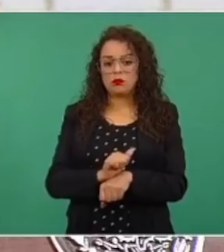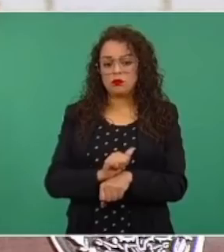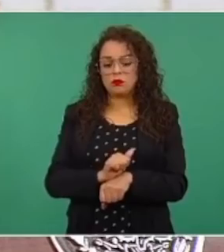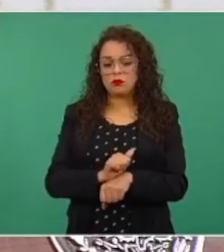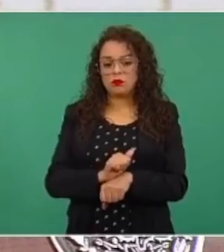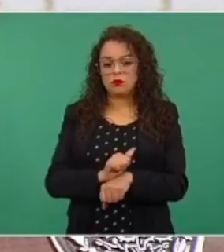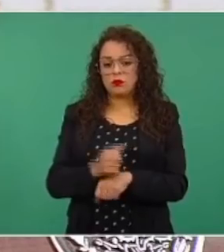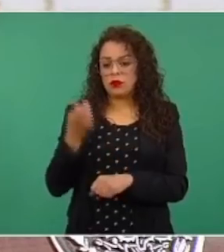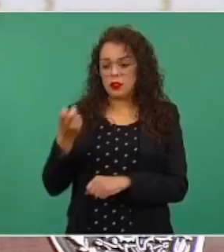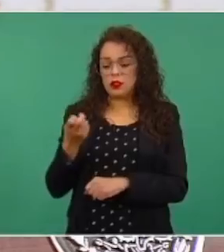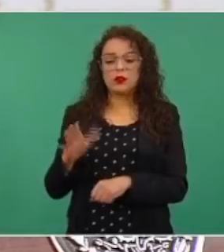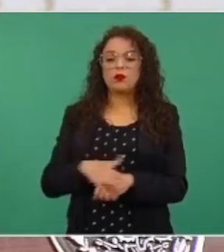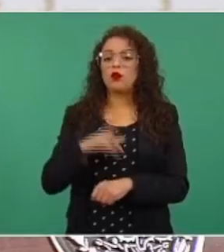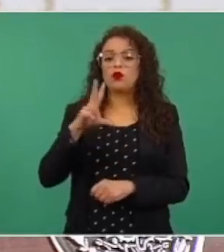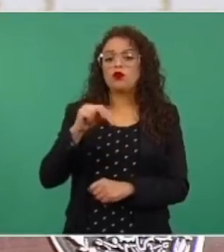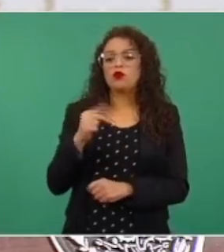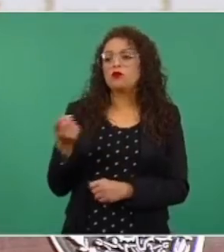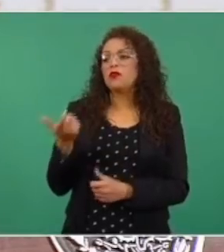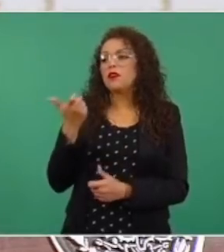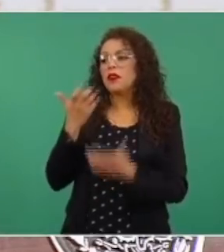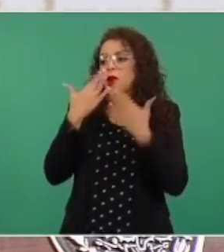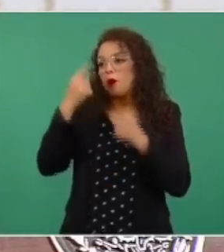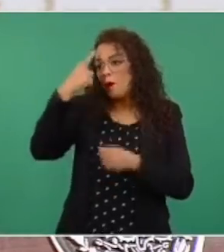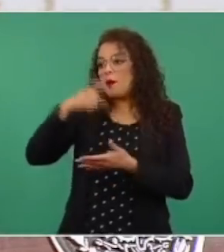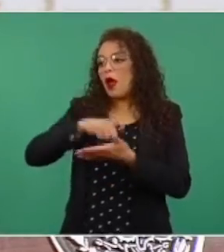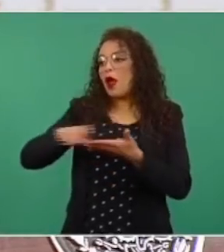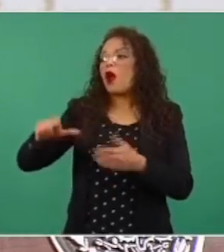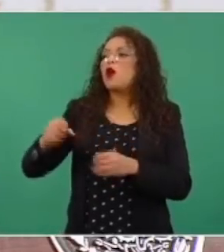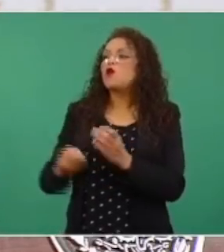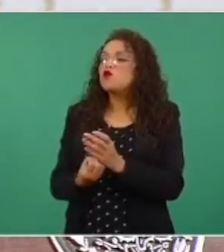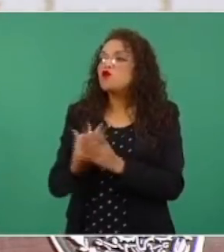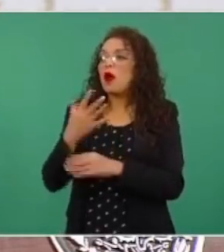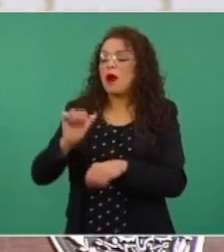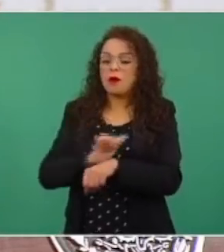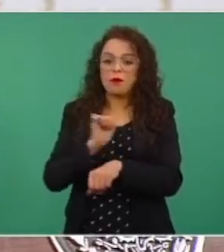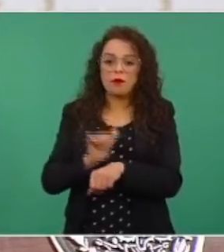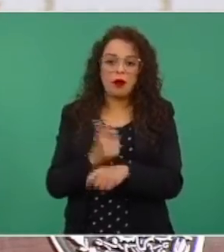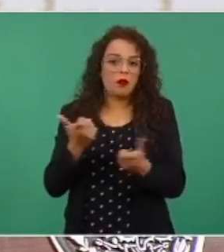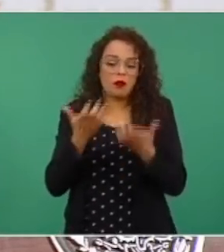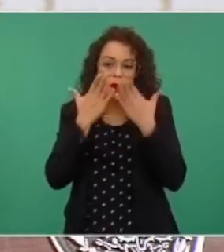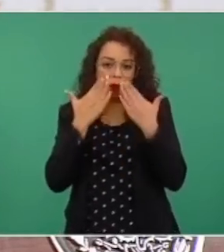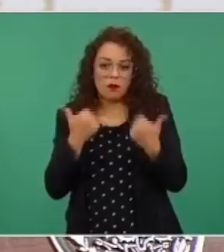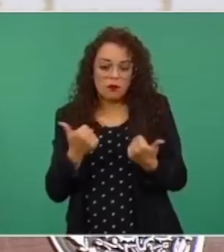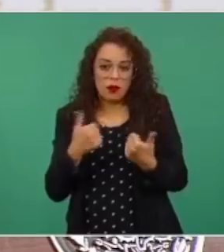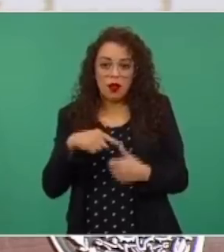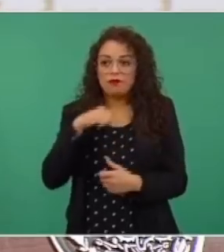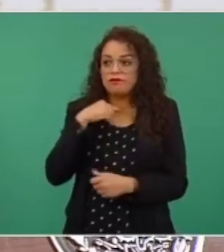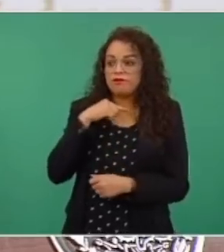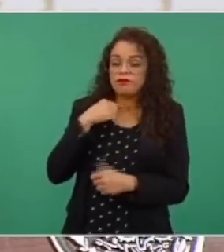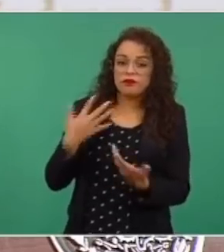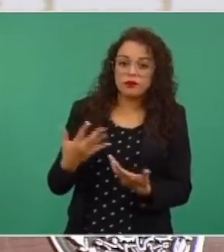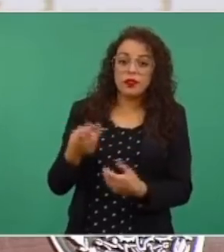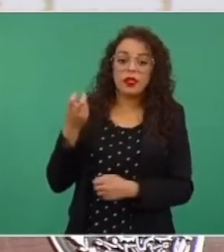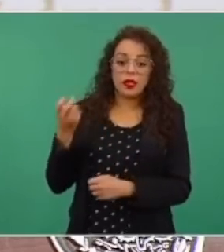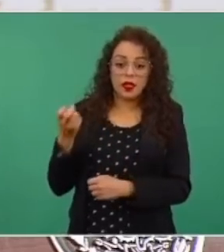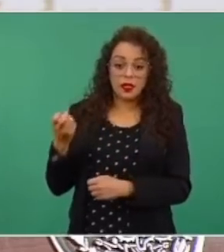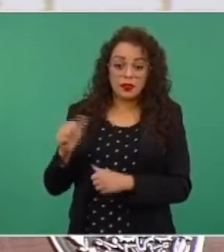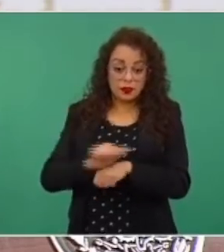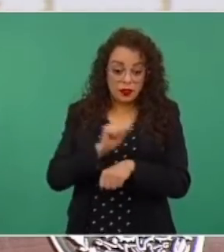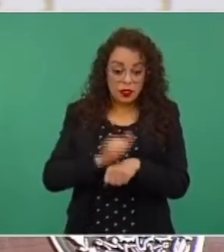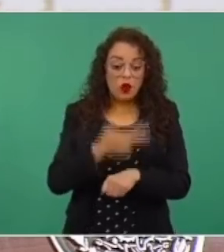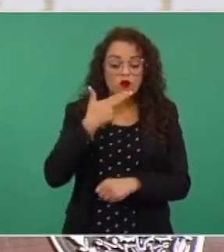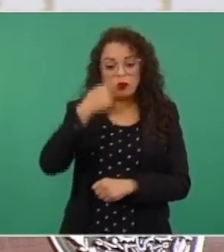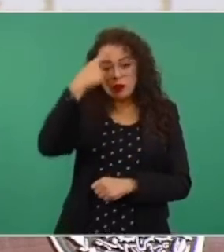comprar un carro de agencia y con esos carros llevan a sus hijos a la